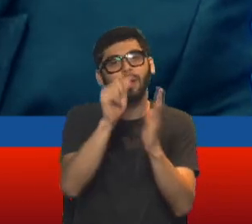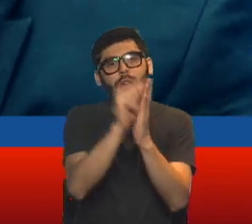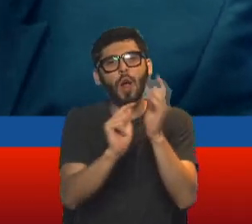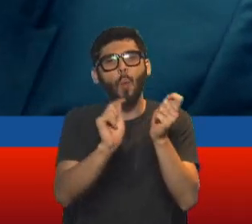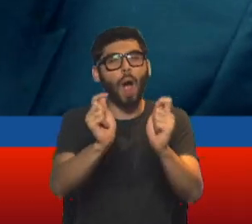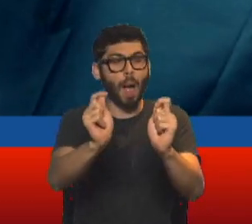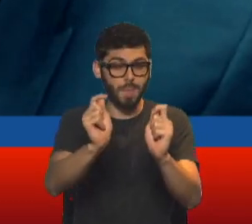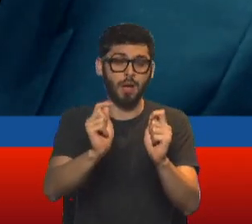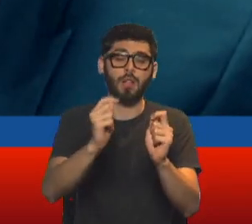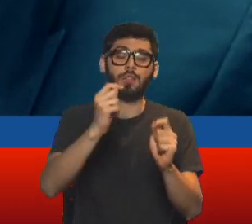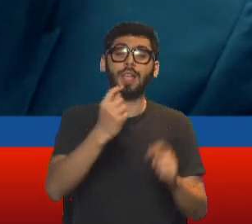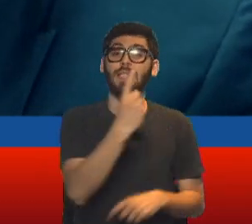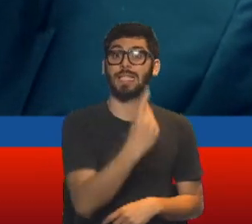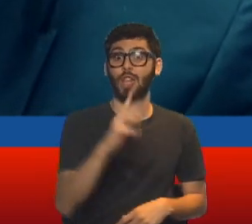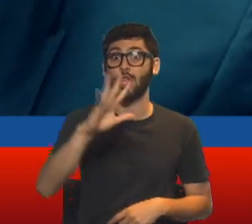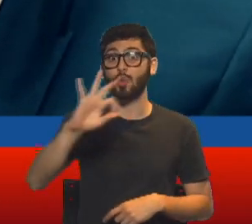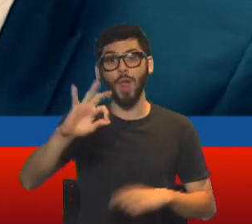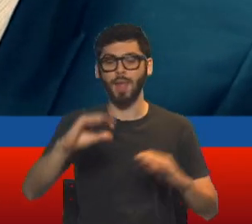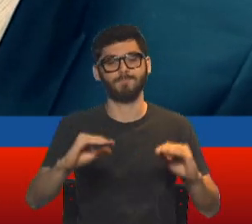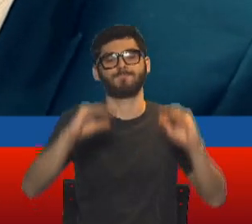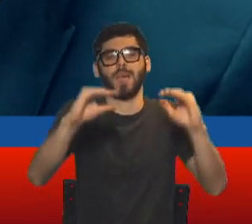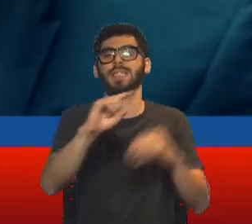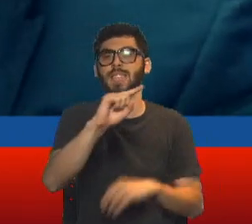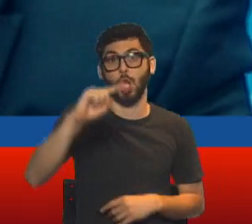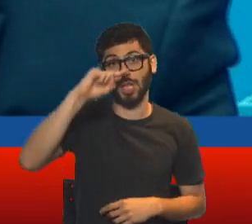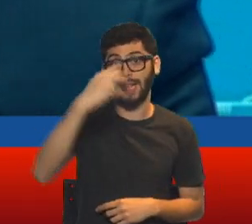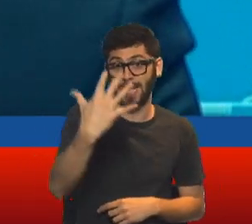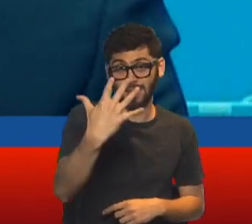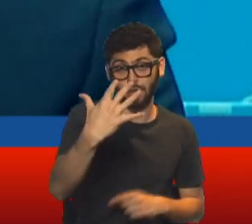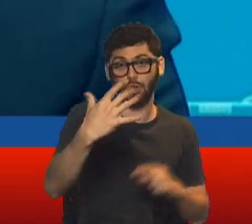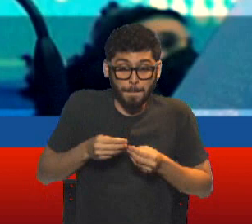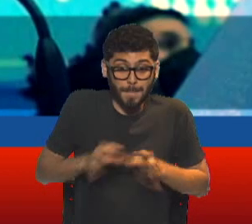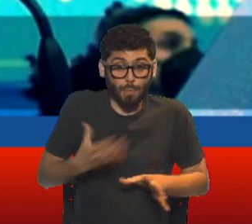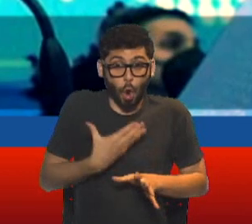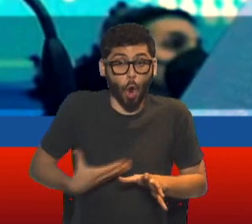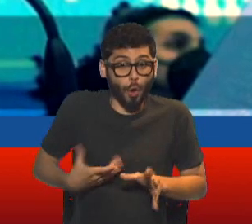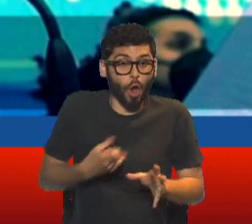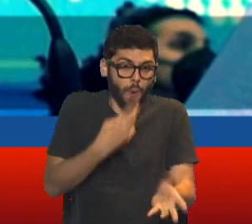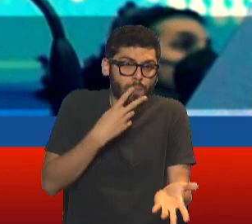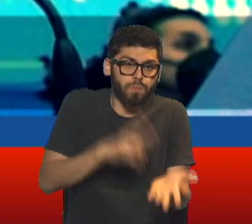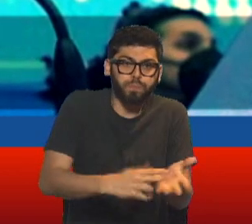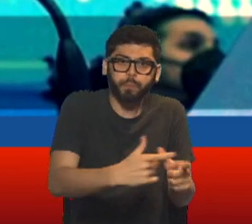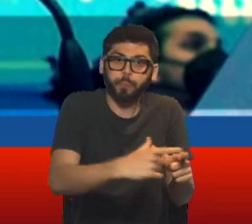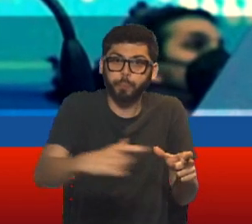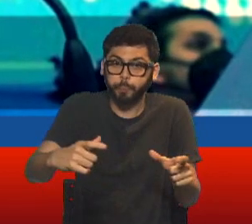Corte Sí. de la Nación precisas millones de votos, para ser senador o diputado precisas decenas de